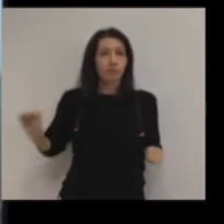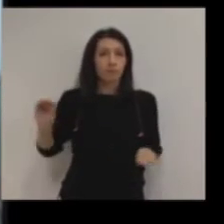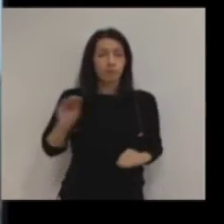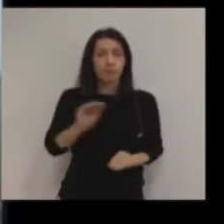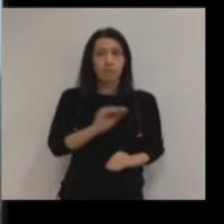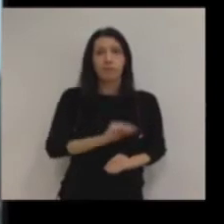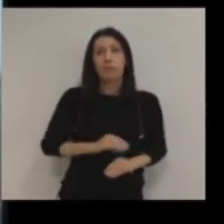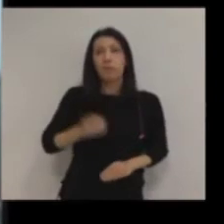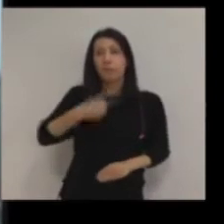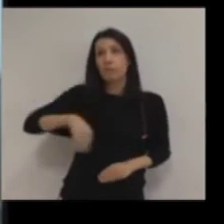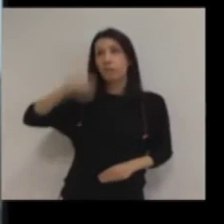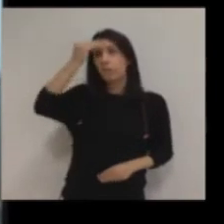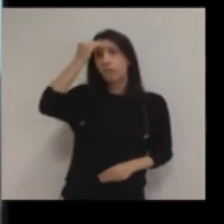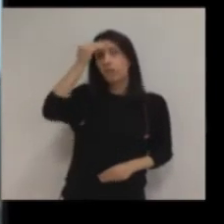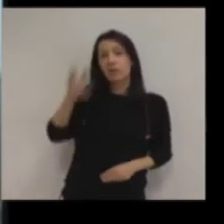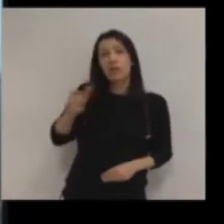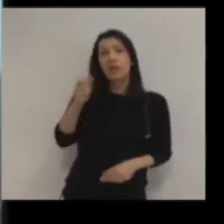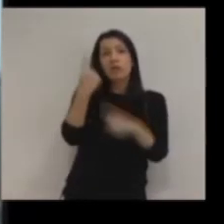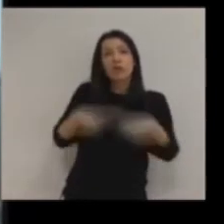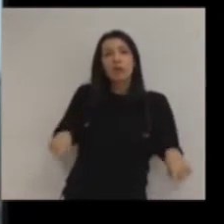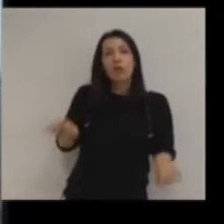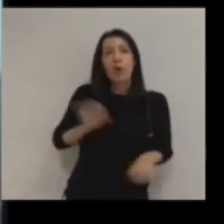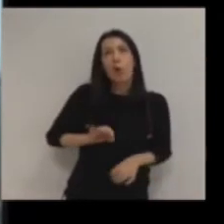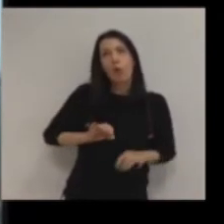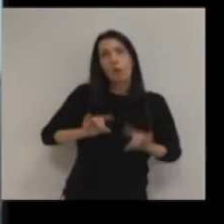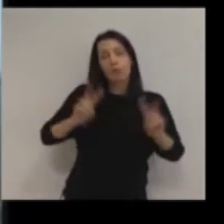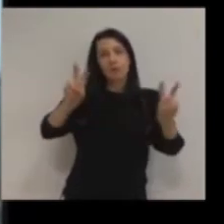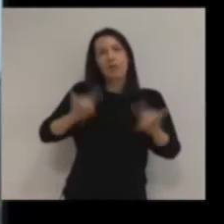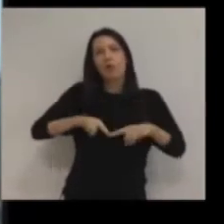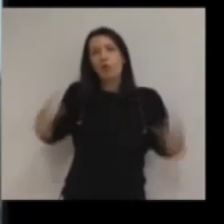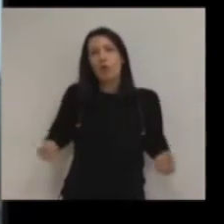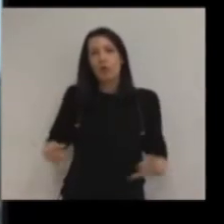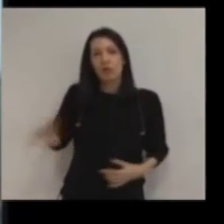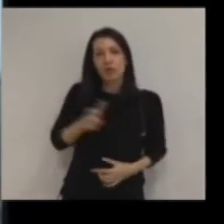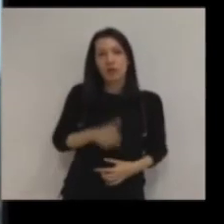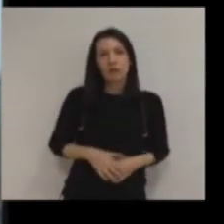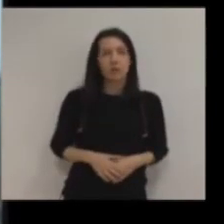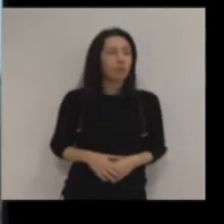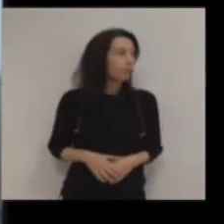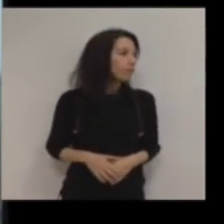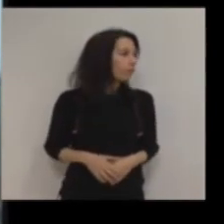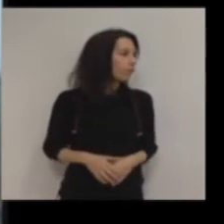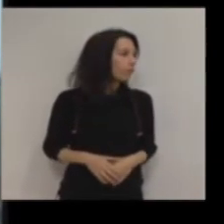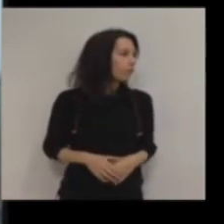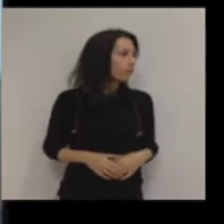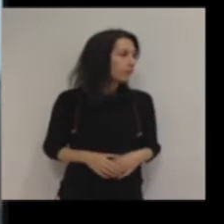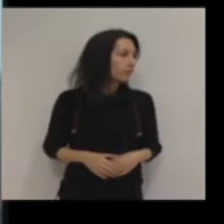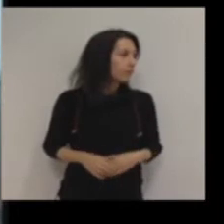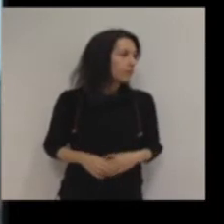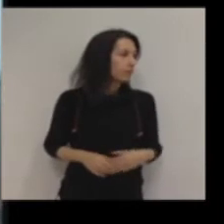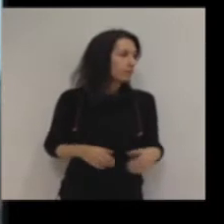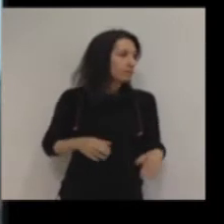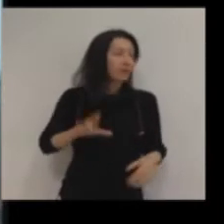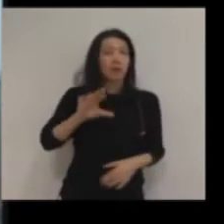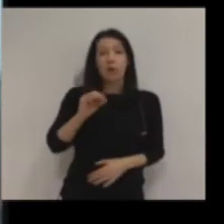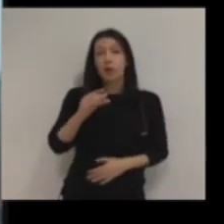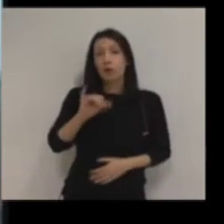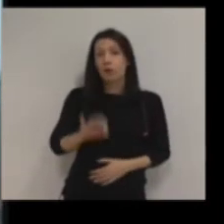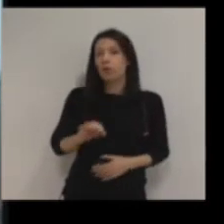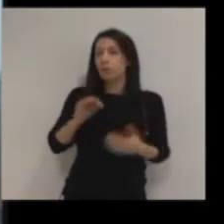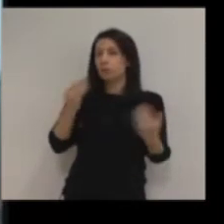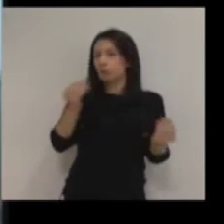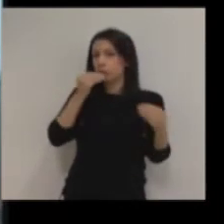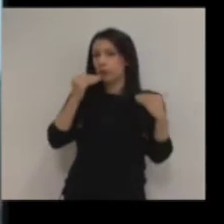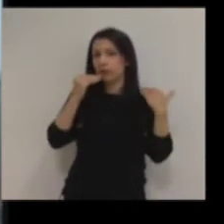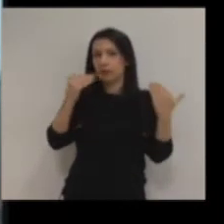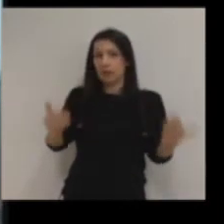Entonces, que hay derechos distintos o dobles derechos de... Yo estoy completamente, bueno, muchísimas gracias Juan Carlos, Nuria y